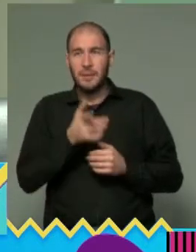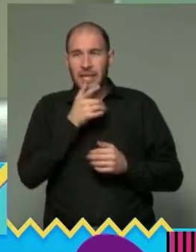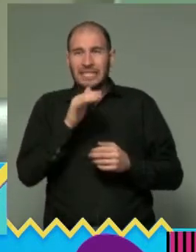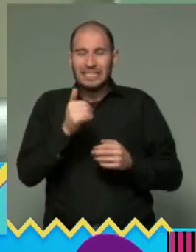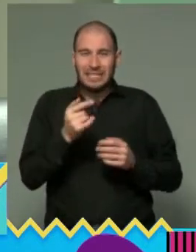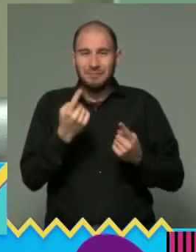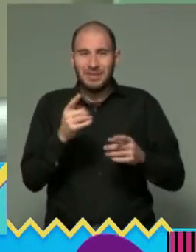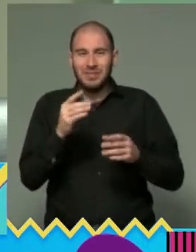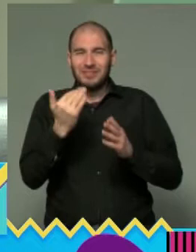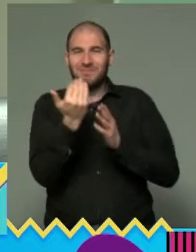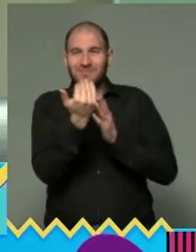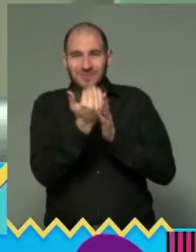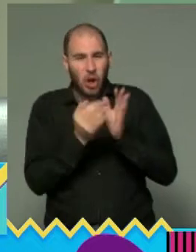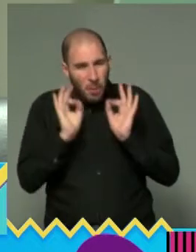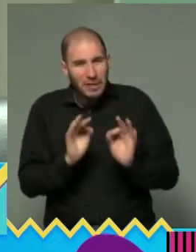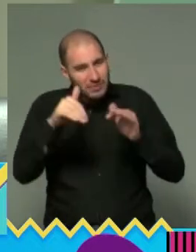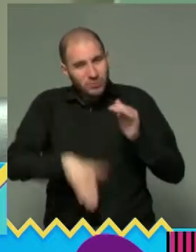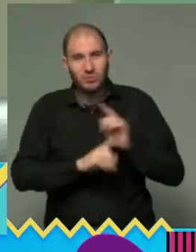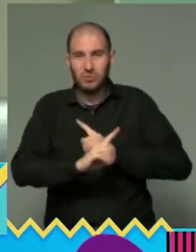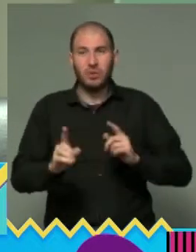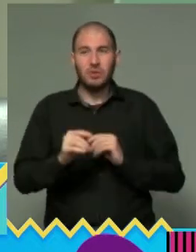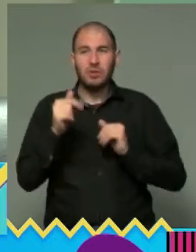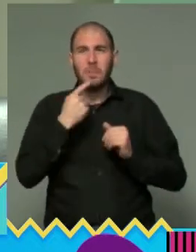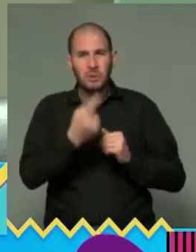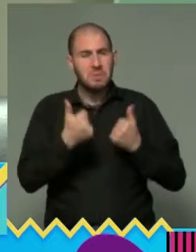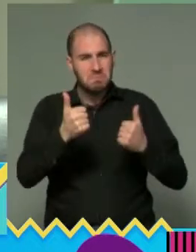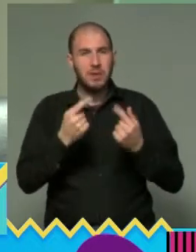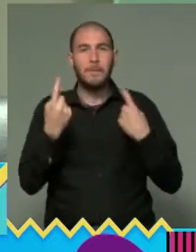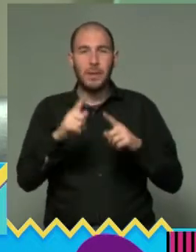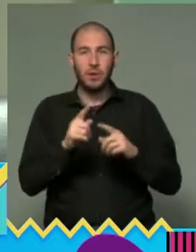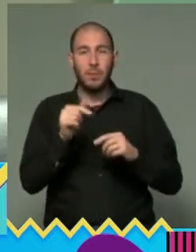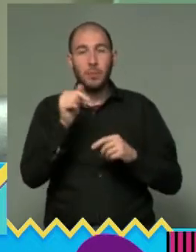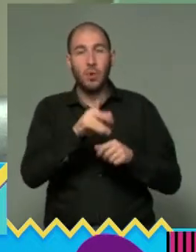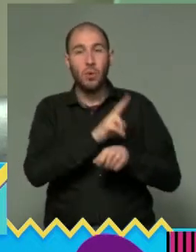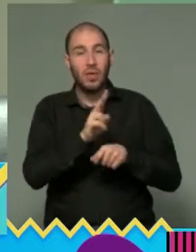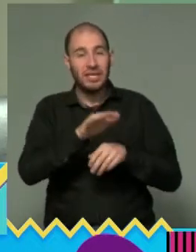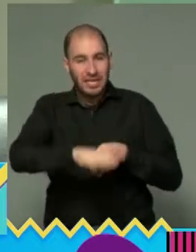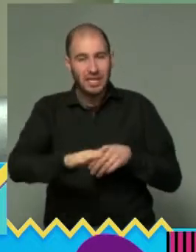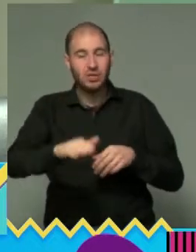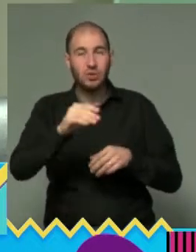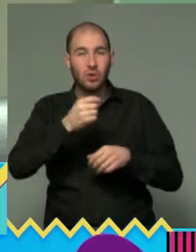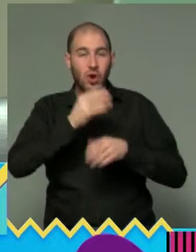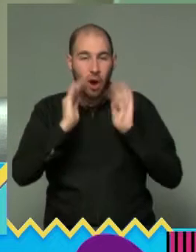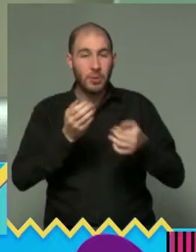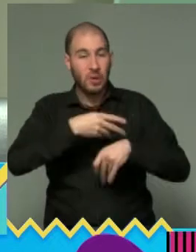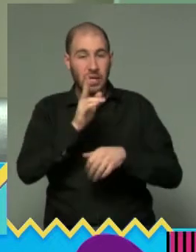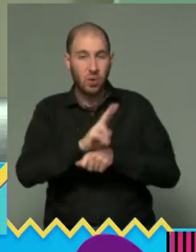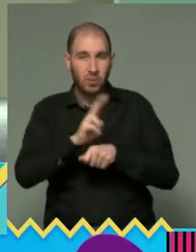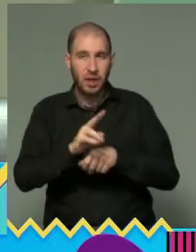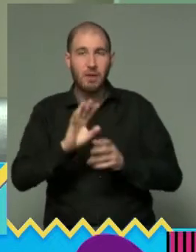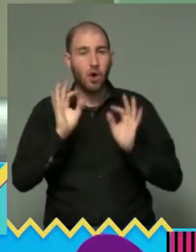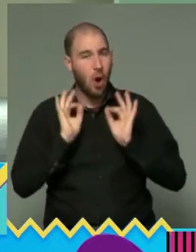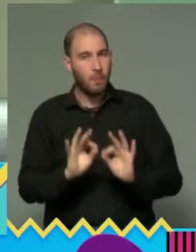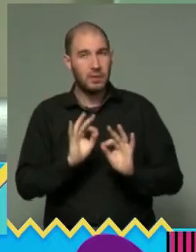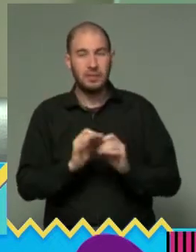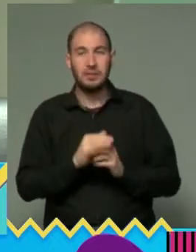no lo hace, insisto, de manera completa y profunda. Y está buena esta pregunta porque en realidad, si vos protegés bien al niño o a la niña o al adolescente de manera